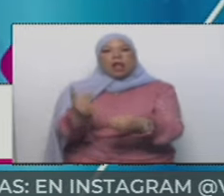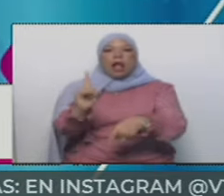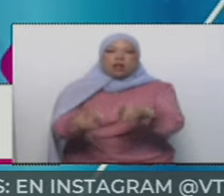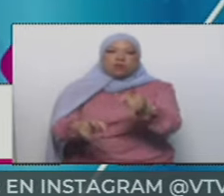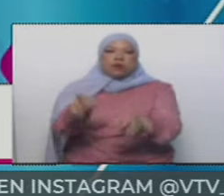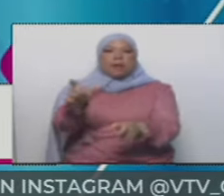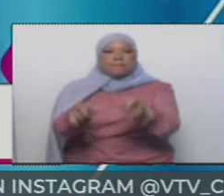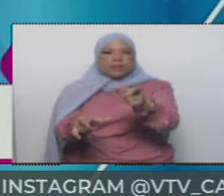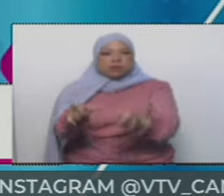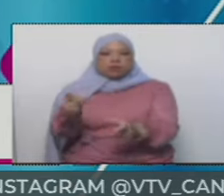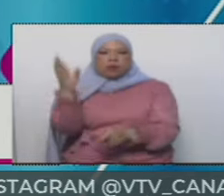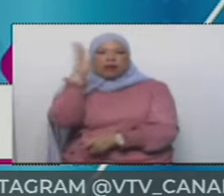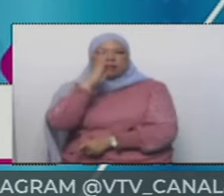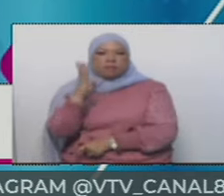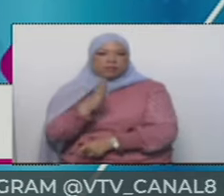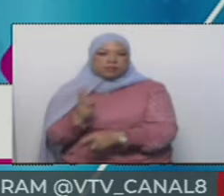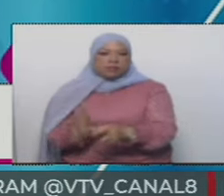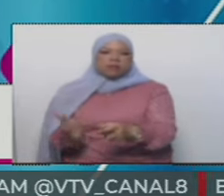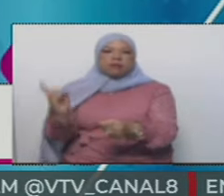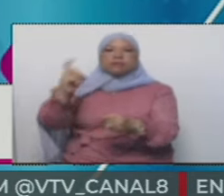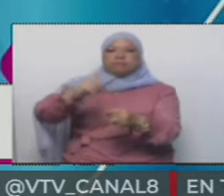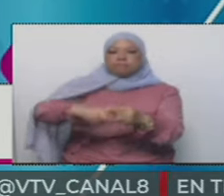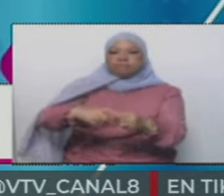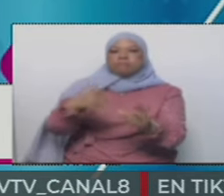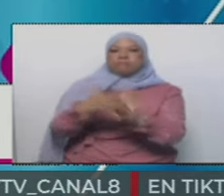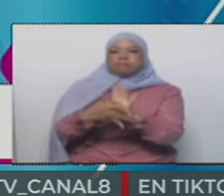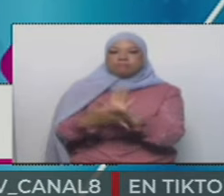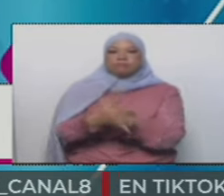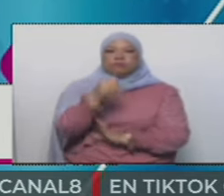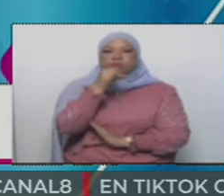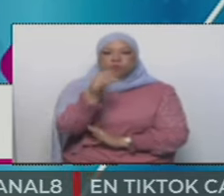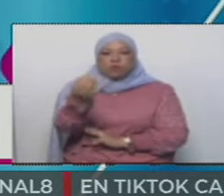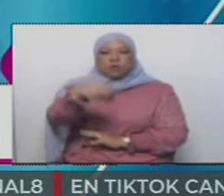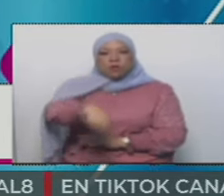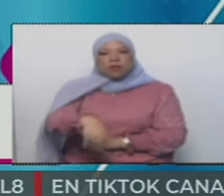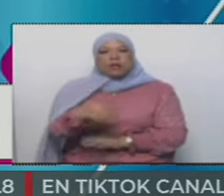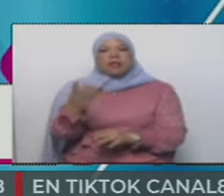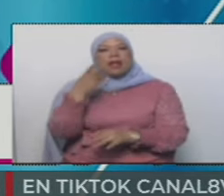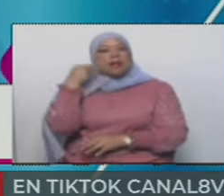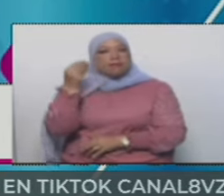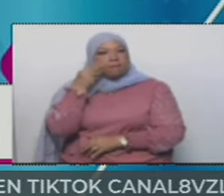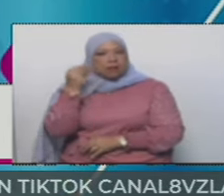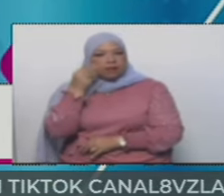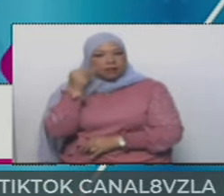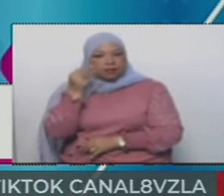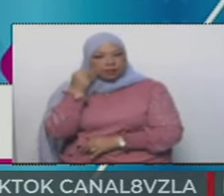va a llevar la batuta, la dirección, para traer la experiencia